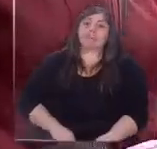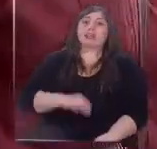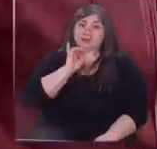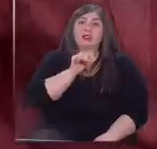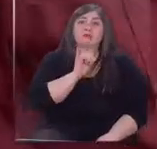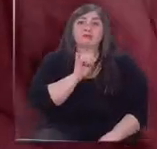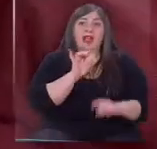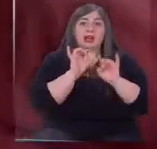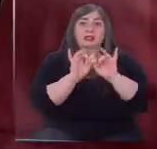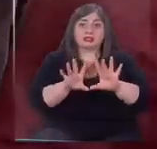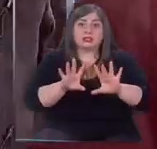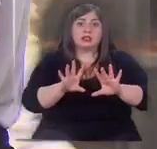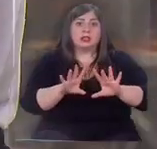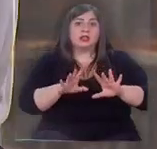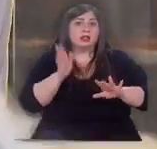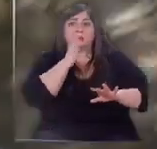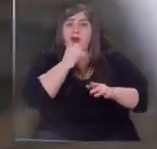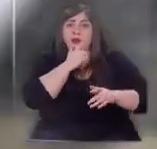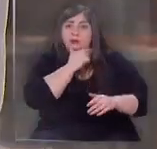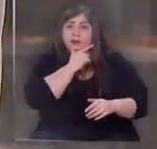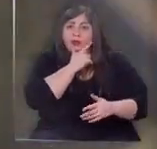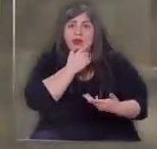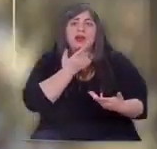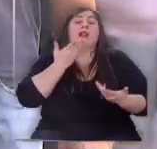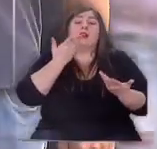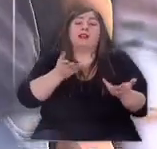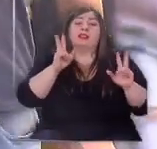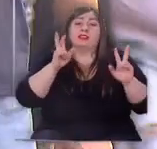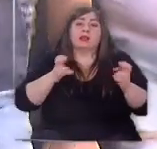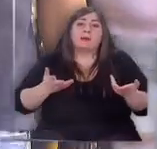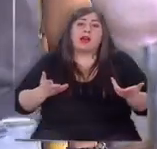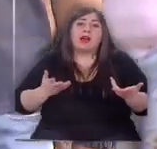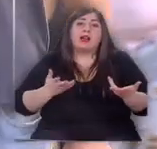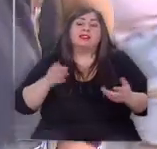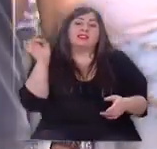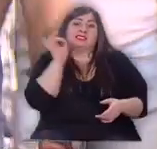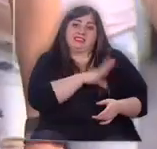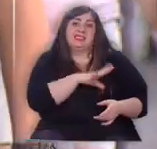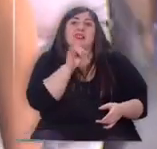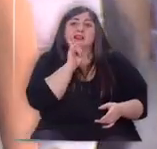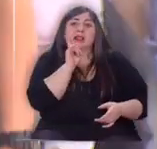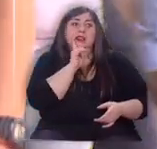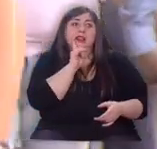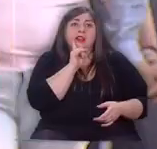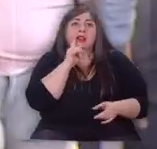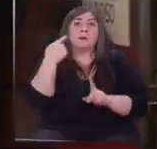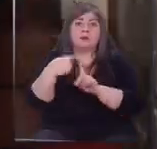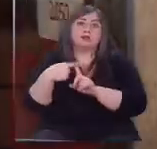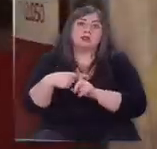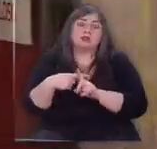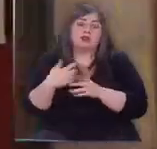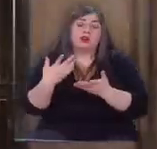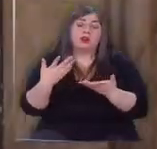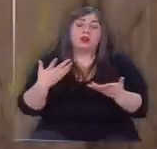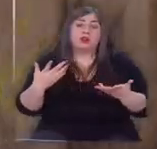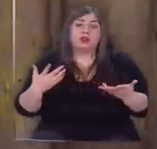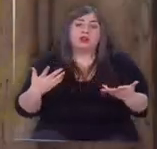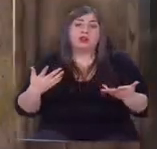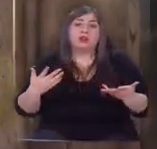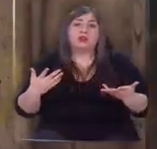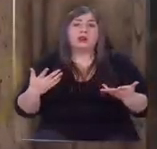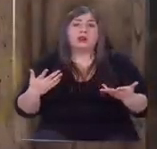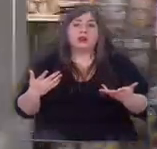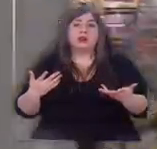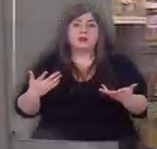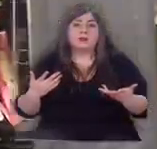duda. El tema es, Iván, que Chile tiene una ventaja y es que tiene